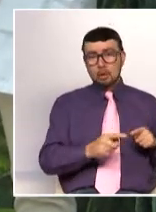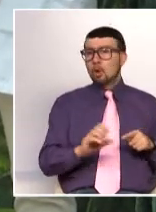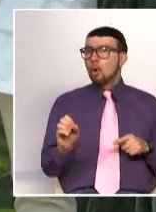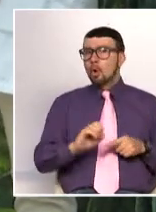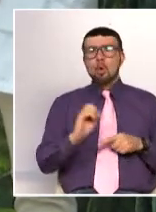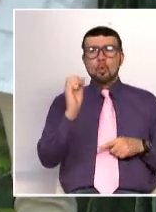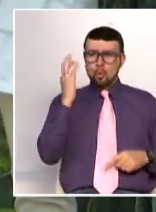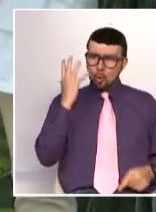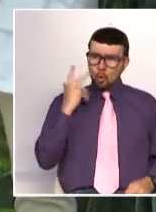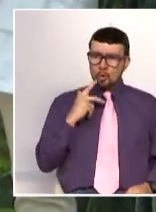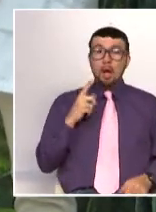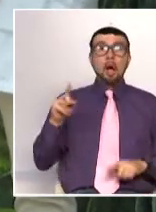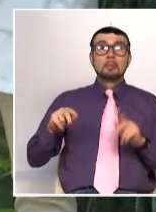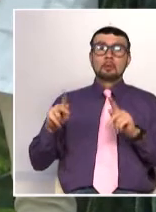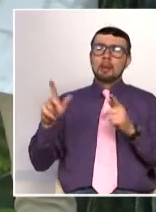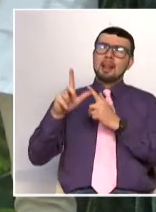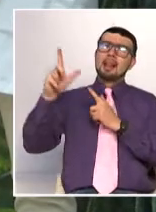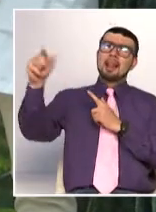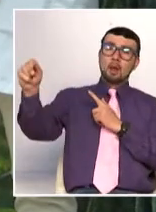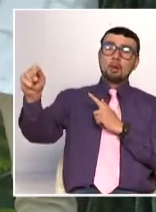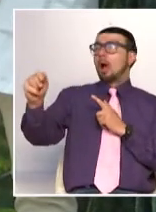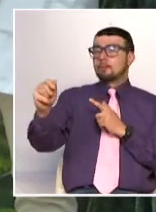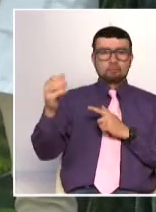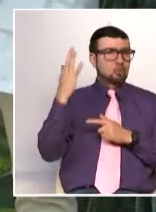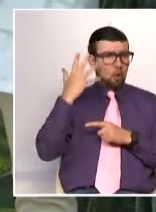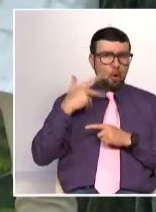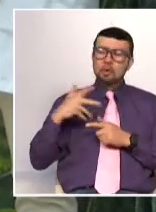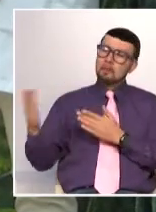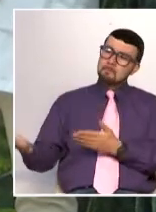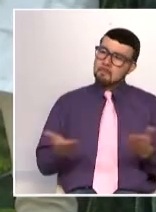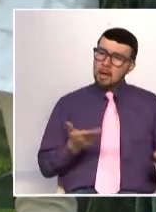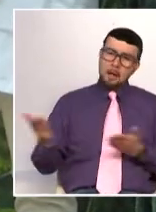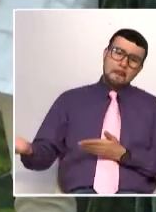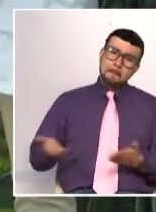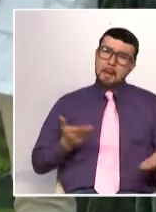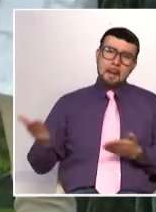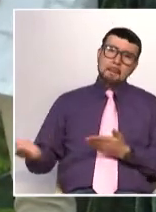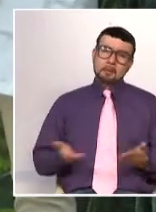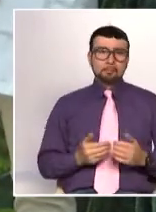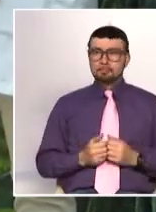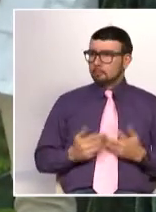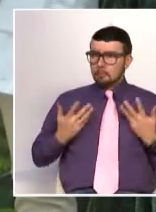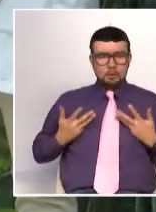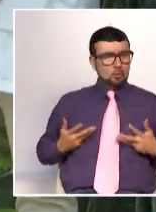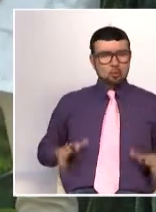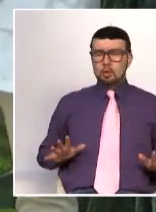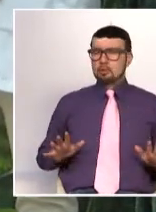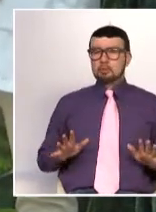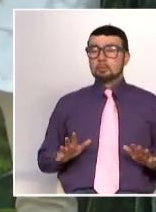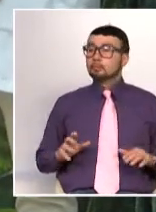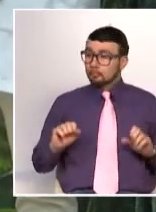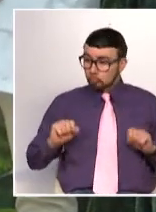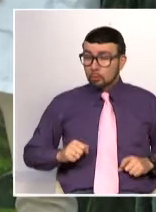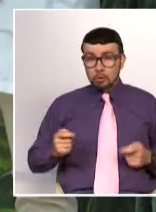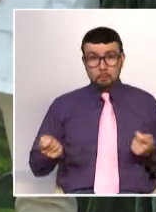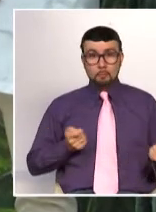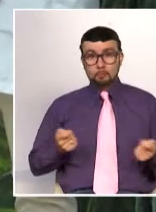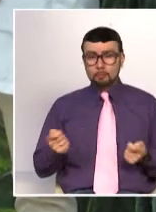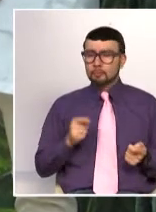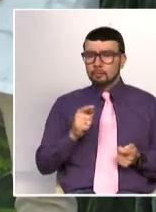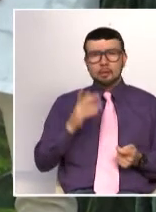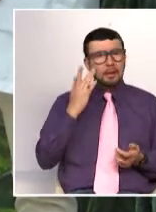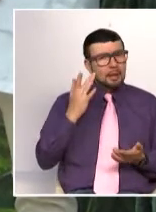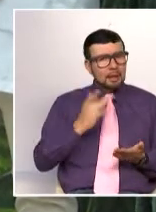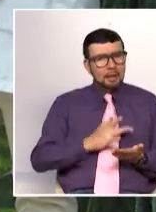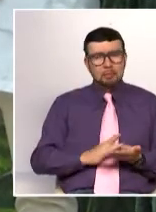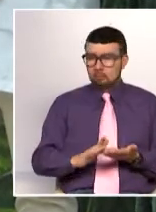diario a veces vienen de lejos y requieren hacer el tratamiento da igual o sea en esencia hacer la desintoxicación de